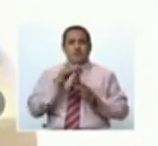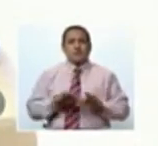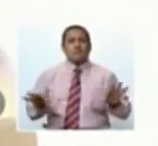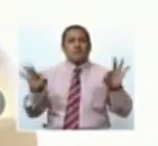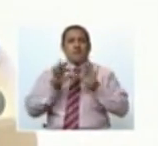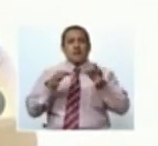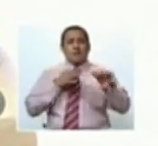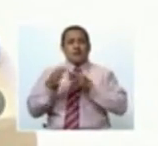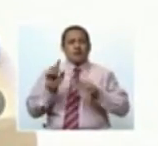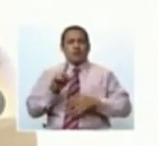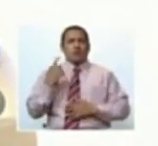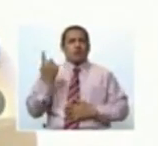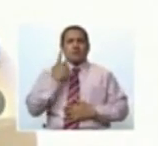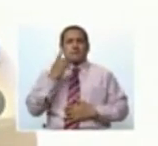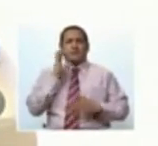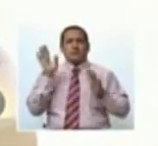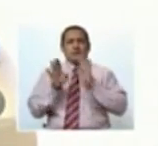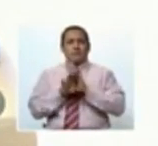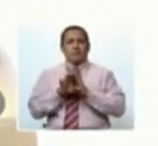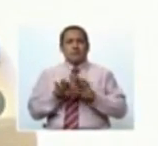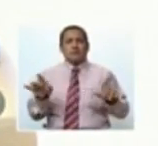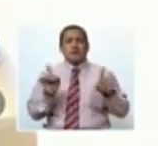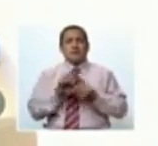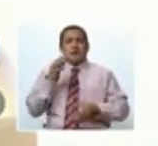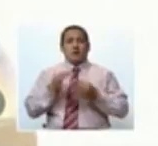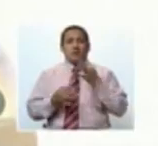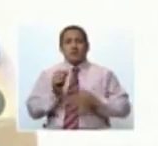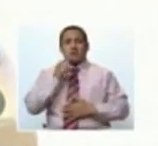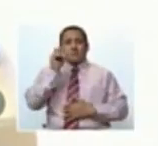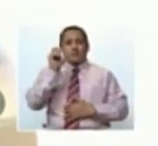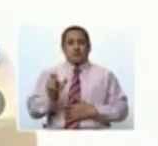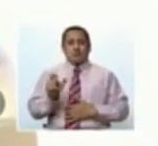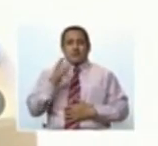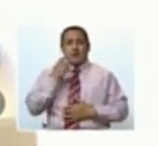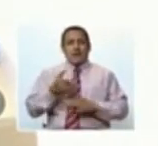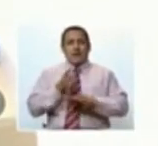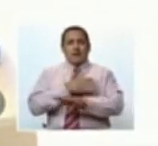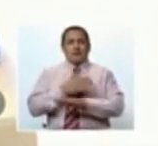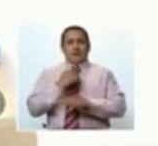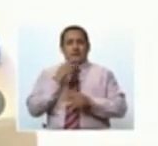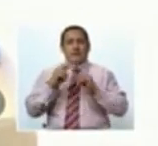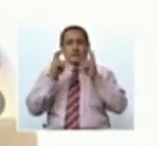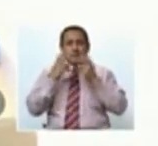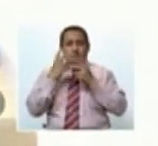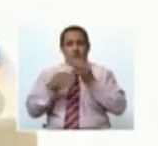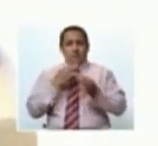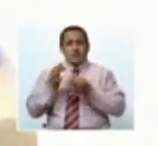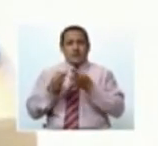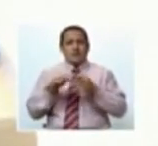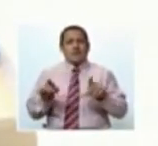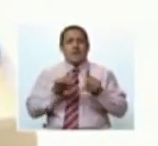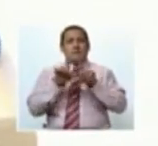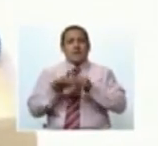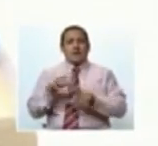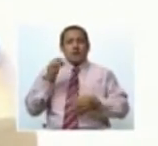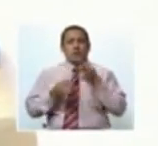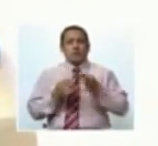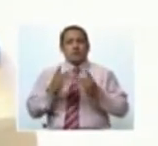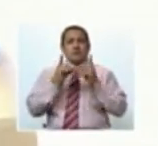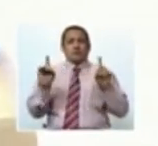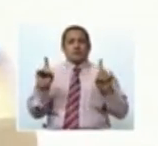es importante decir que no solamente el demandante, en este caso el señor Islas Villanueva, del caso que llega al tribunal, y